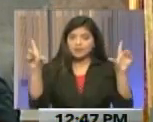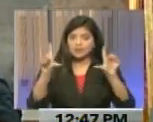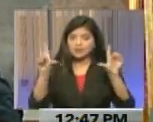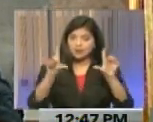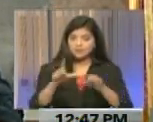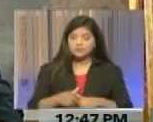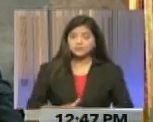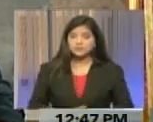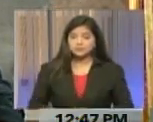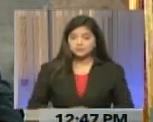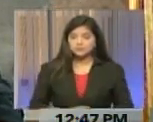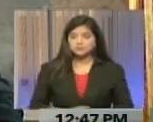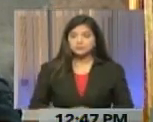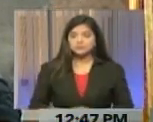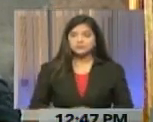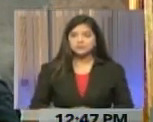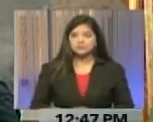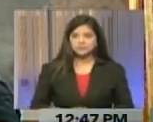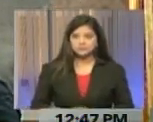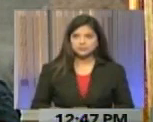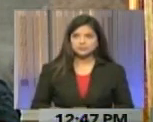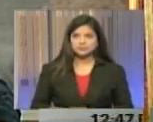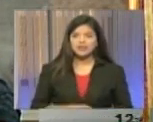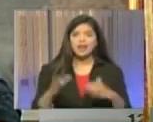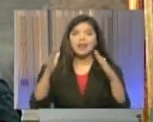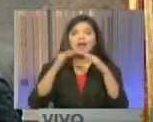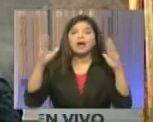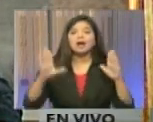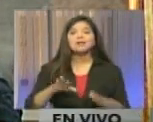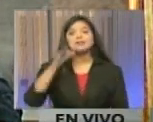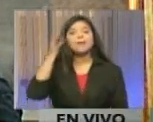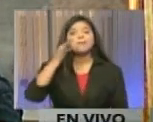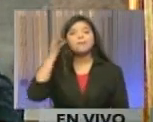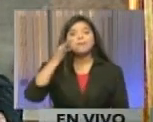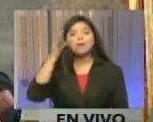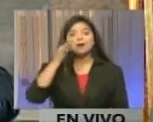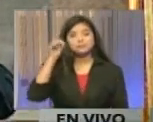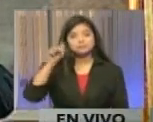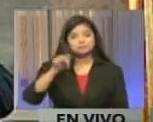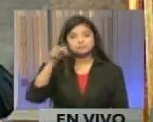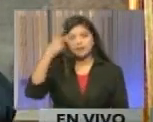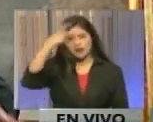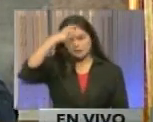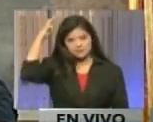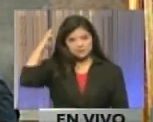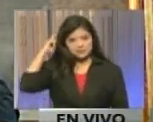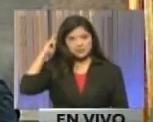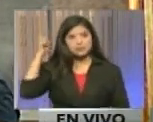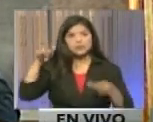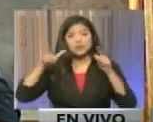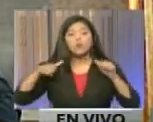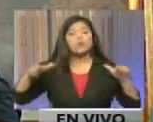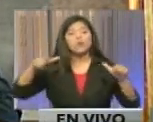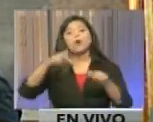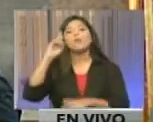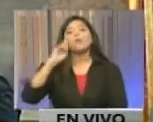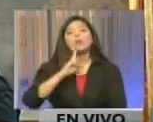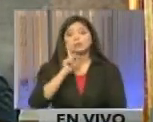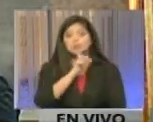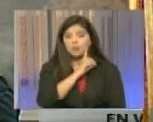televisión. Me encuentro desde la Casa Amarilla, desde Salón Simón